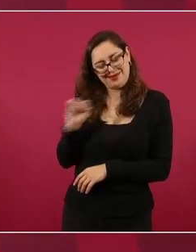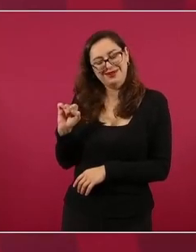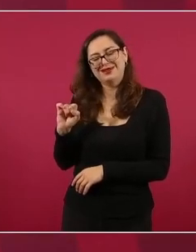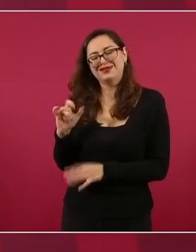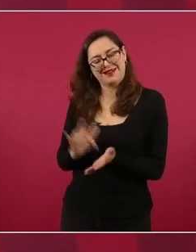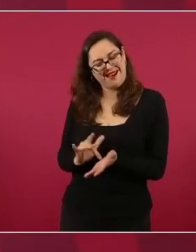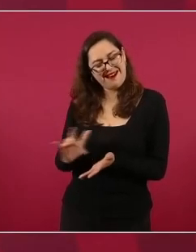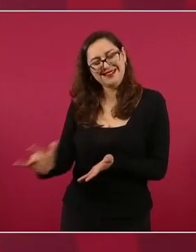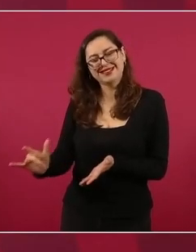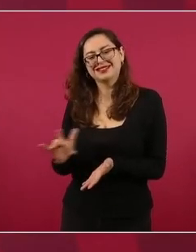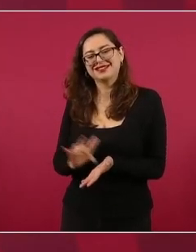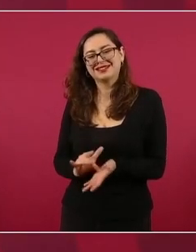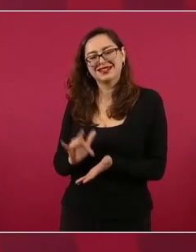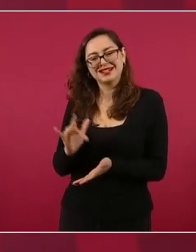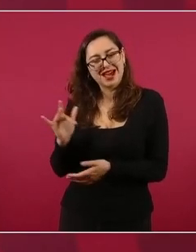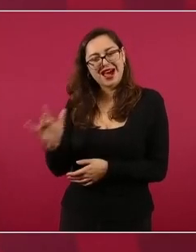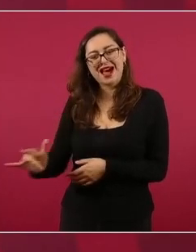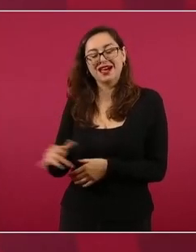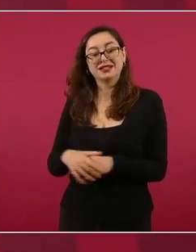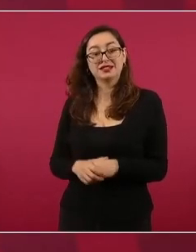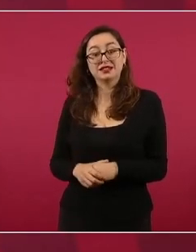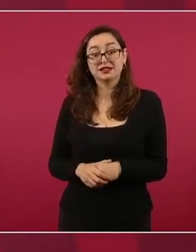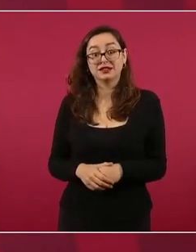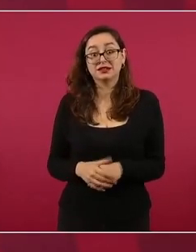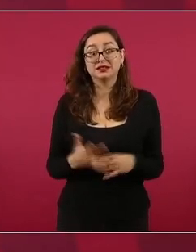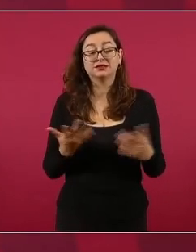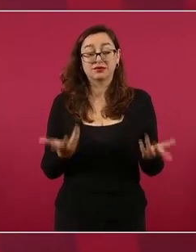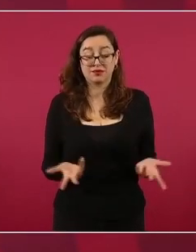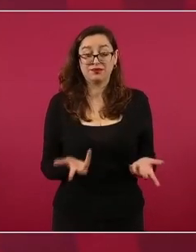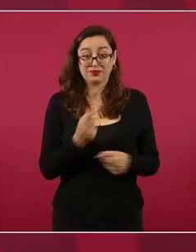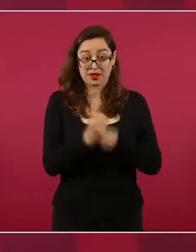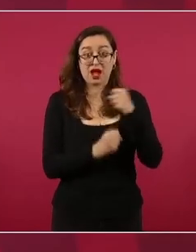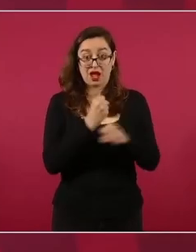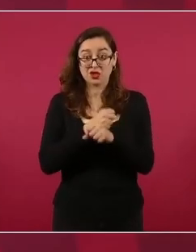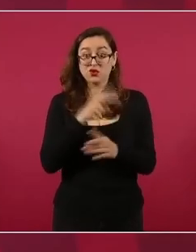Después de la elección del 2006,